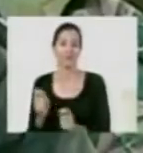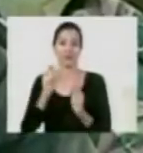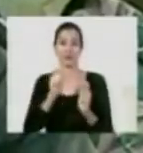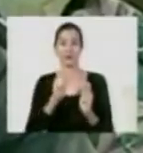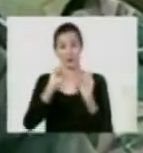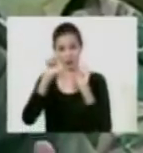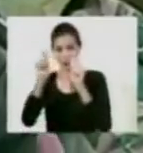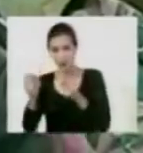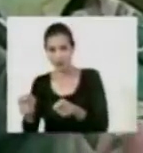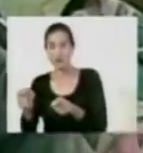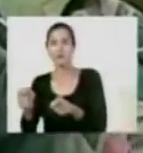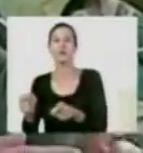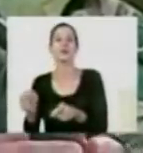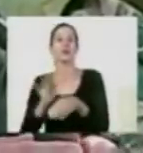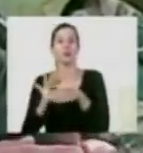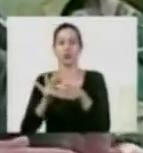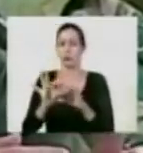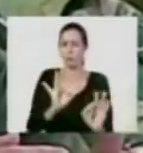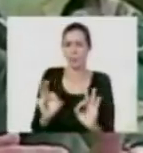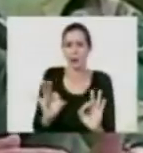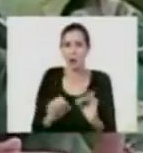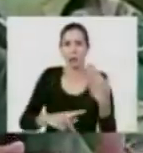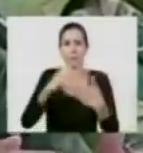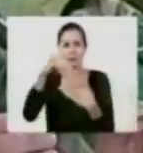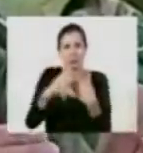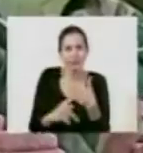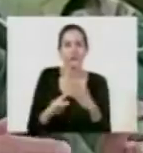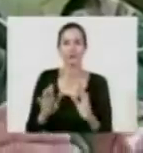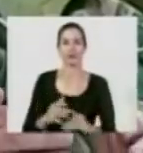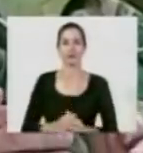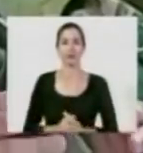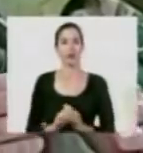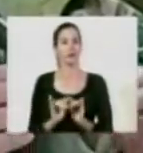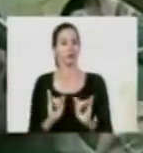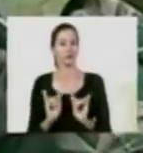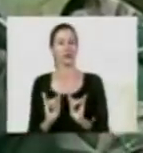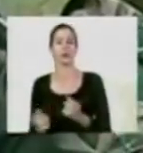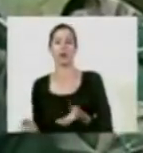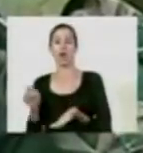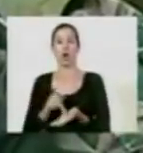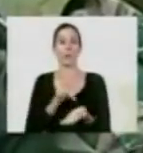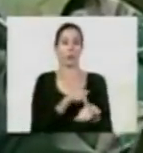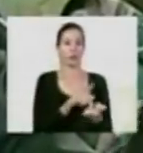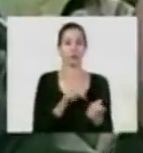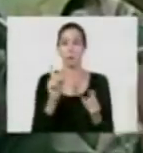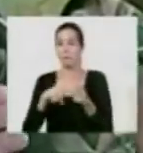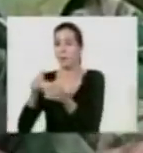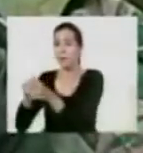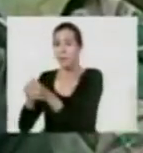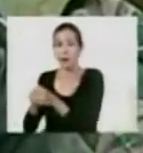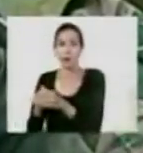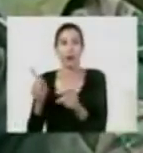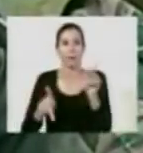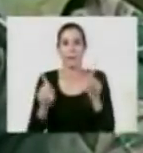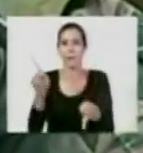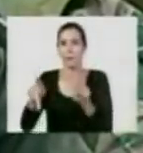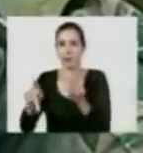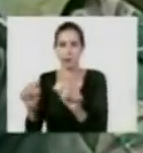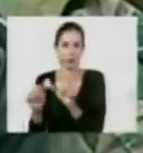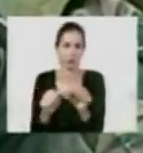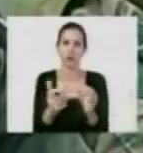funciones, preparó, planificó, y luego se incorporaron el resto de nuestros compañeros que estaban haciendo uso